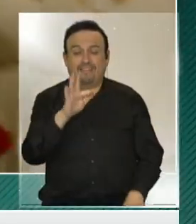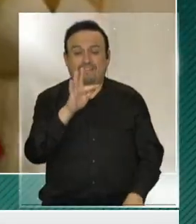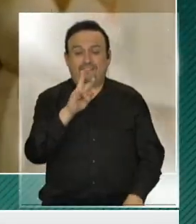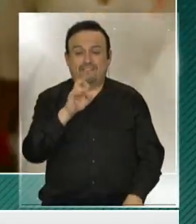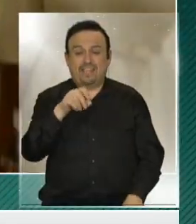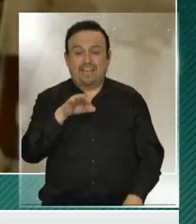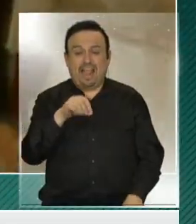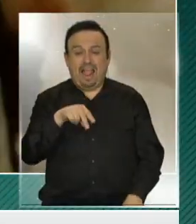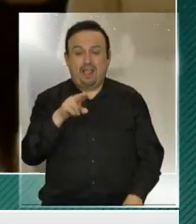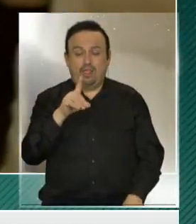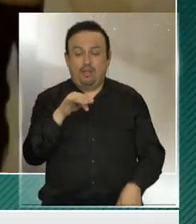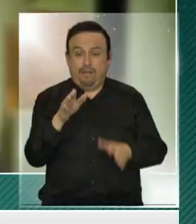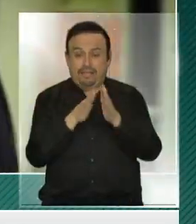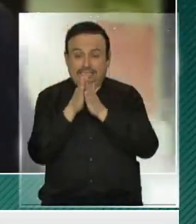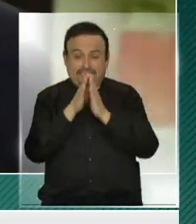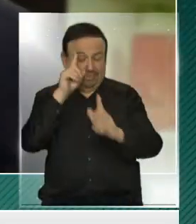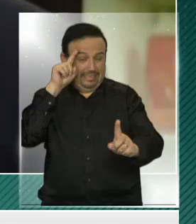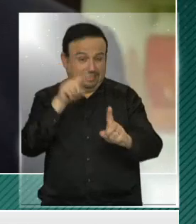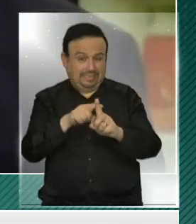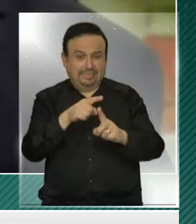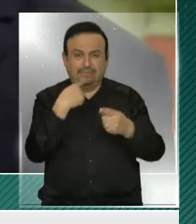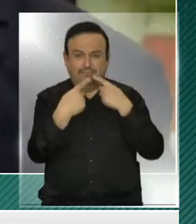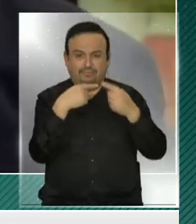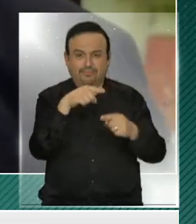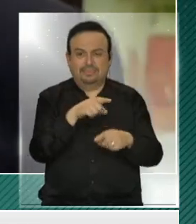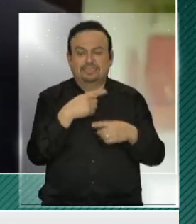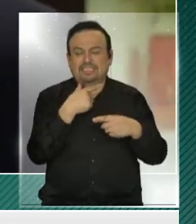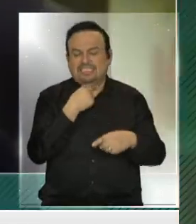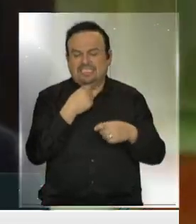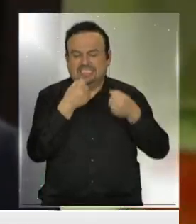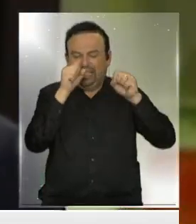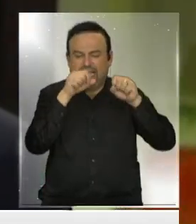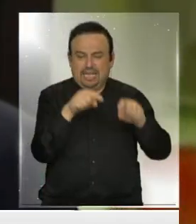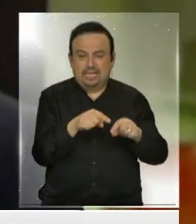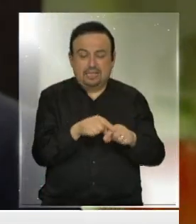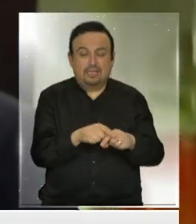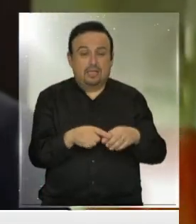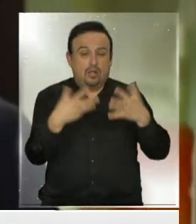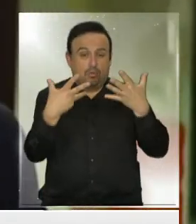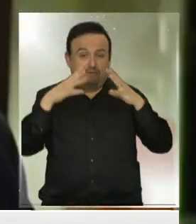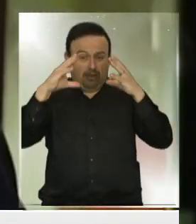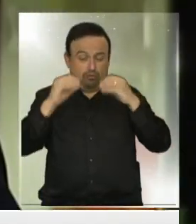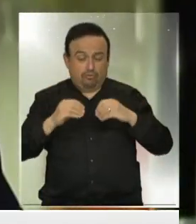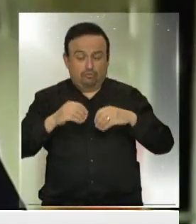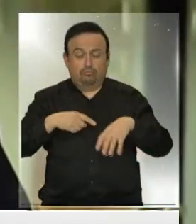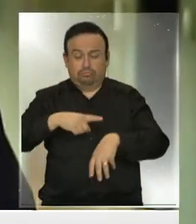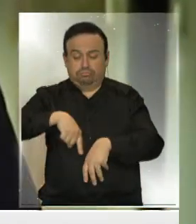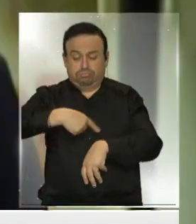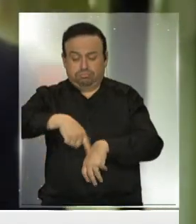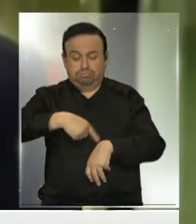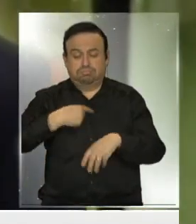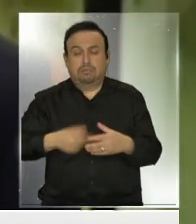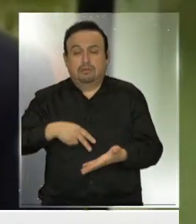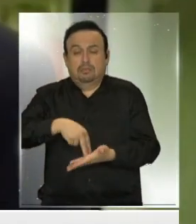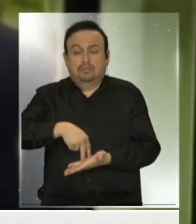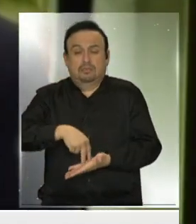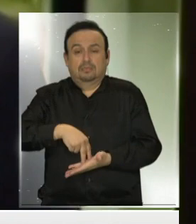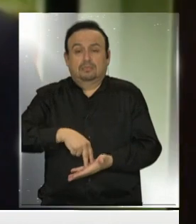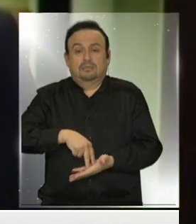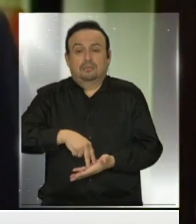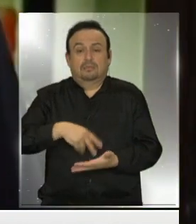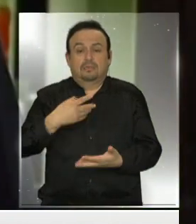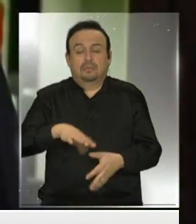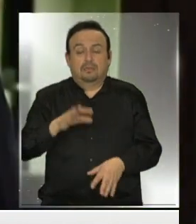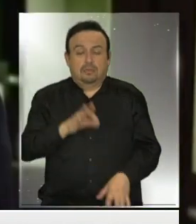el favorito en las encuestas, Alberto Fernández. Se decía que a las 9 iba a llegar, estuvimos 3 horas esperando que llegara,